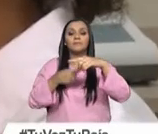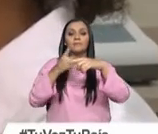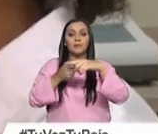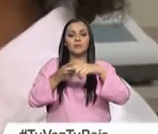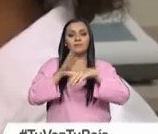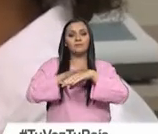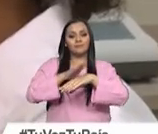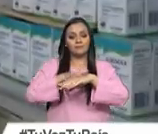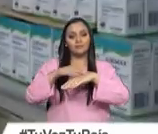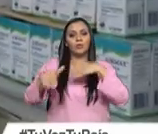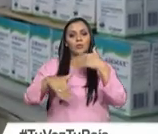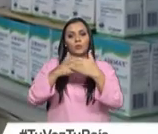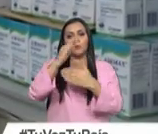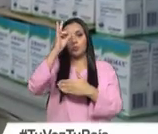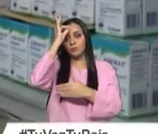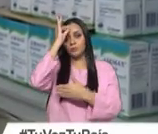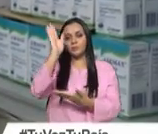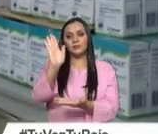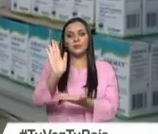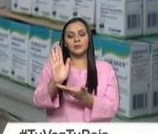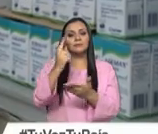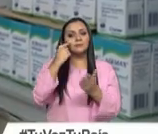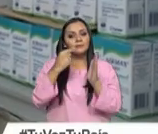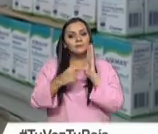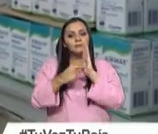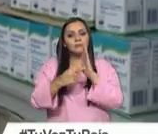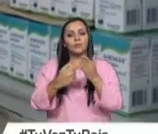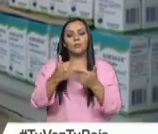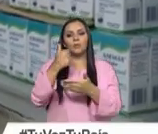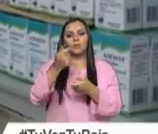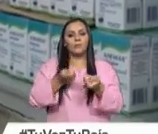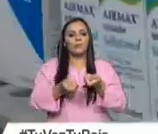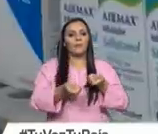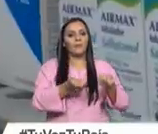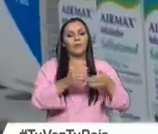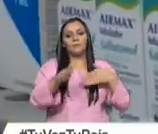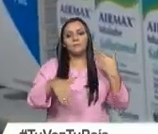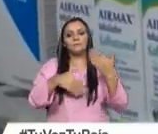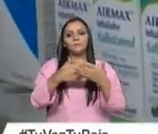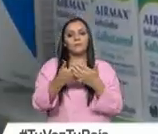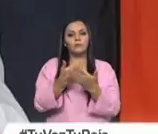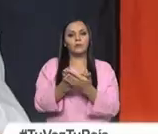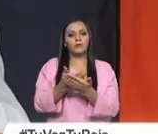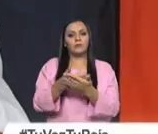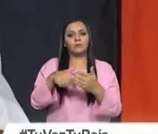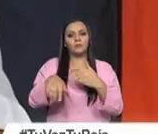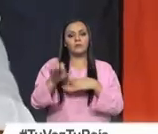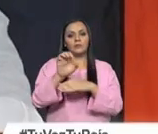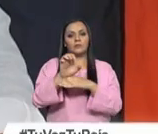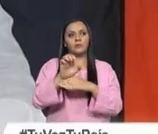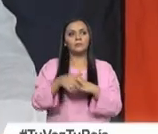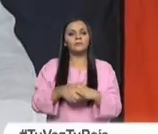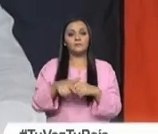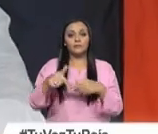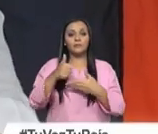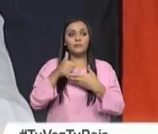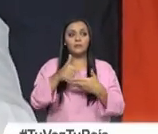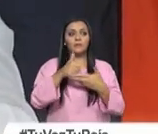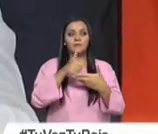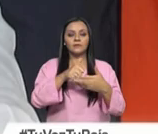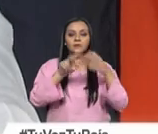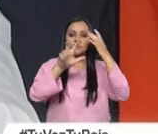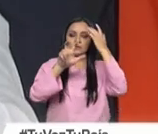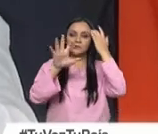que este nuevo hospital del IES es una muestra del buen manejo de los recursos económicos del país. Beneficiará a